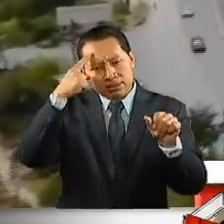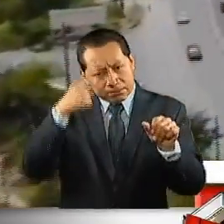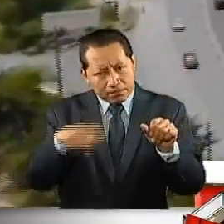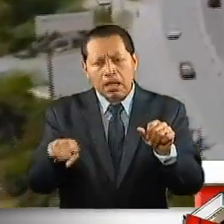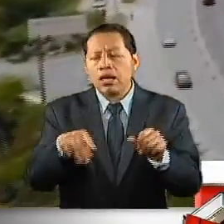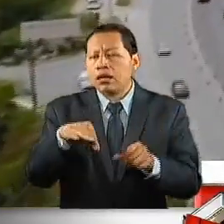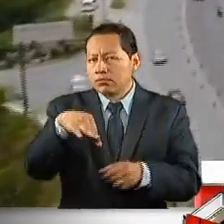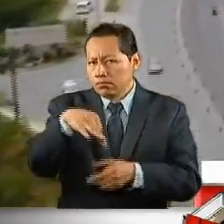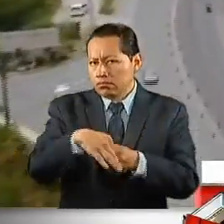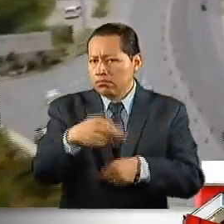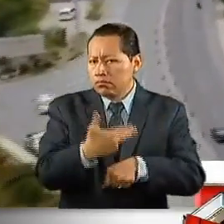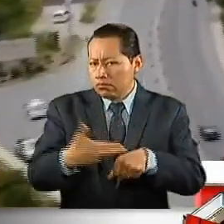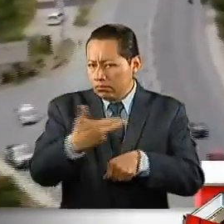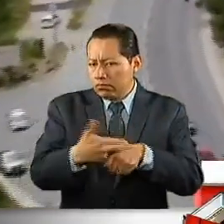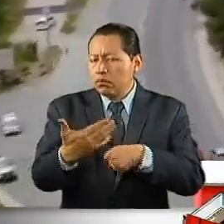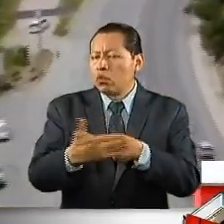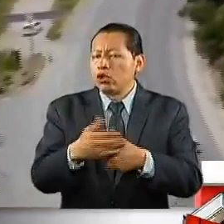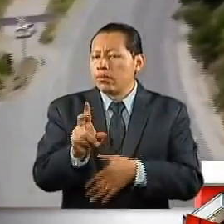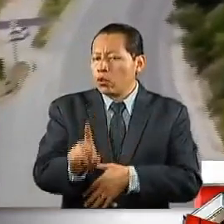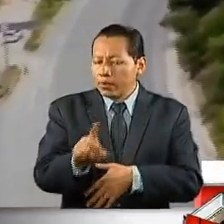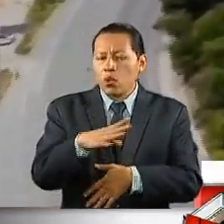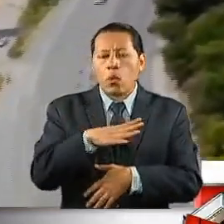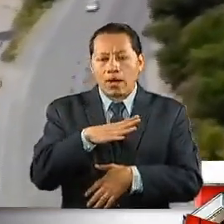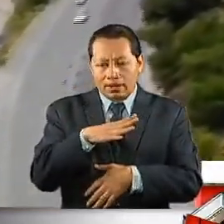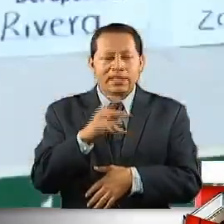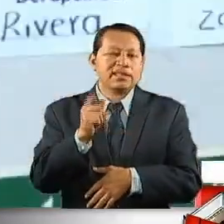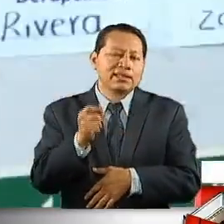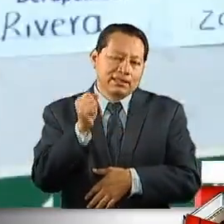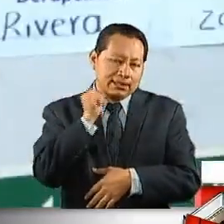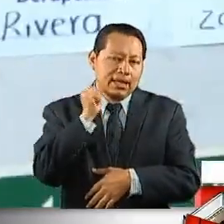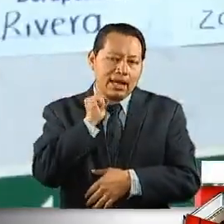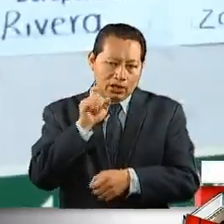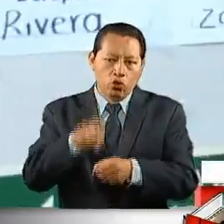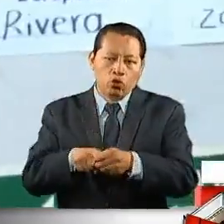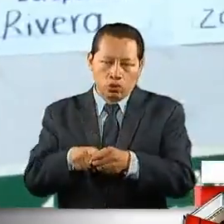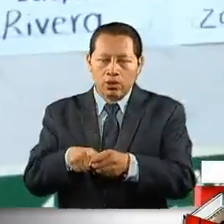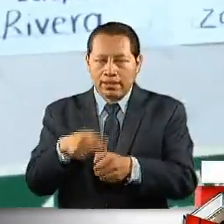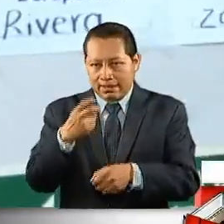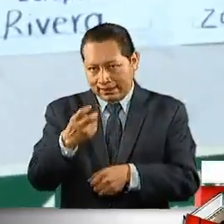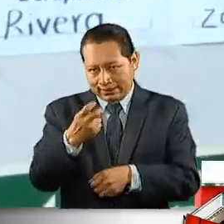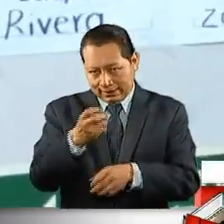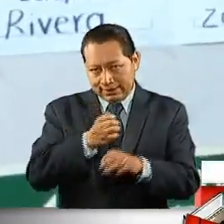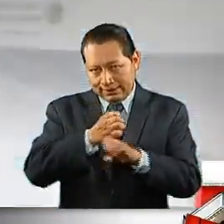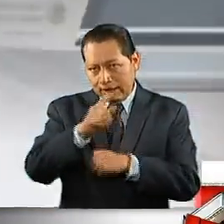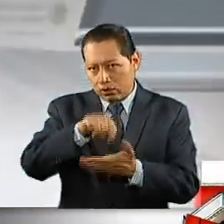del próximo domingo, en que se elegirá una senaduría por esta entidad federativa.